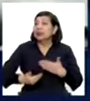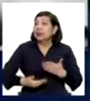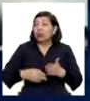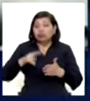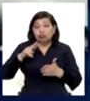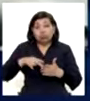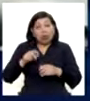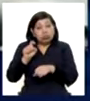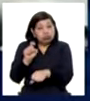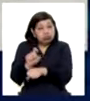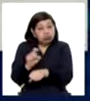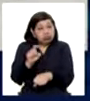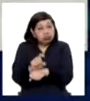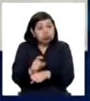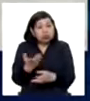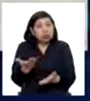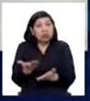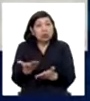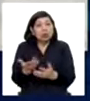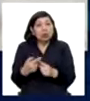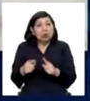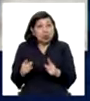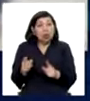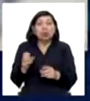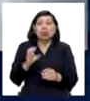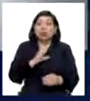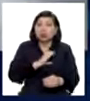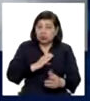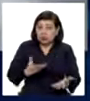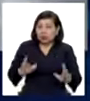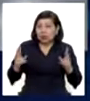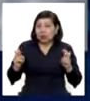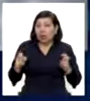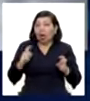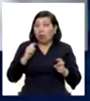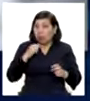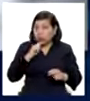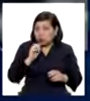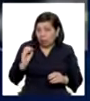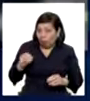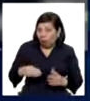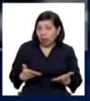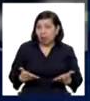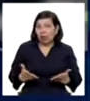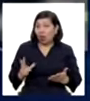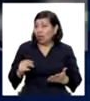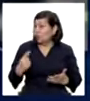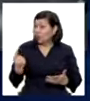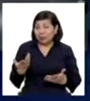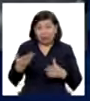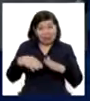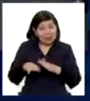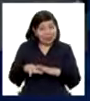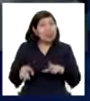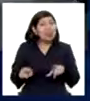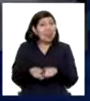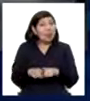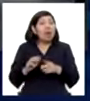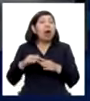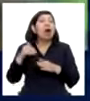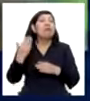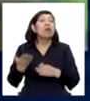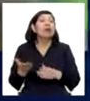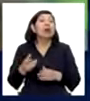esta realizaban capacitaciones en sesgos inconscientes, en temas de género, que no solamente eran internos, sino hacia